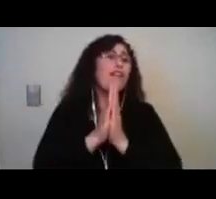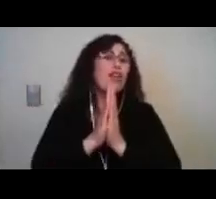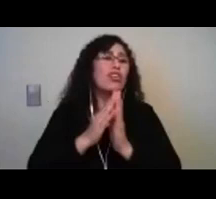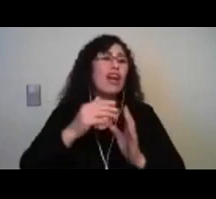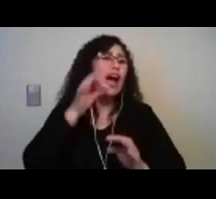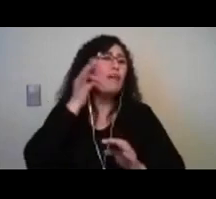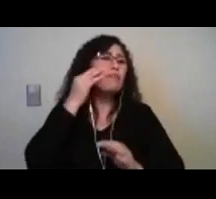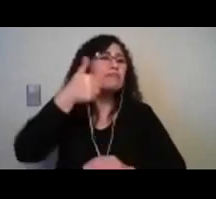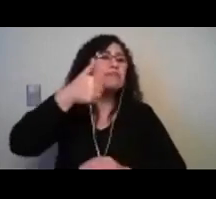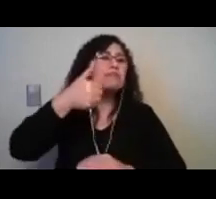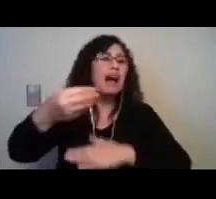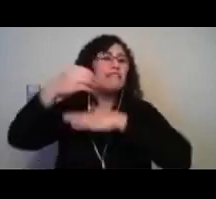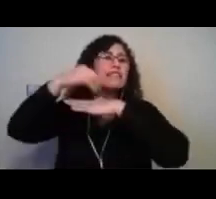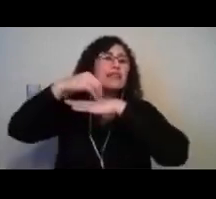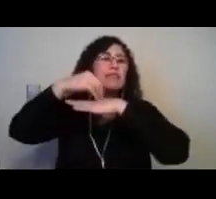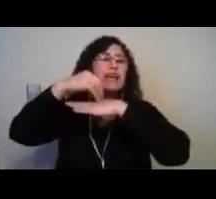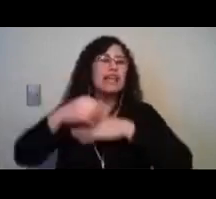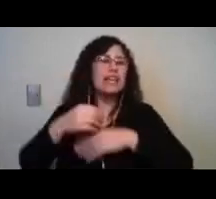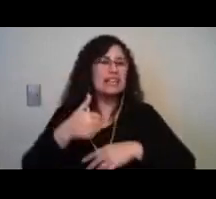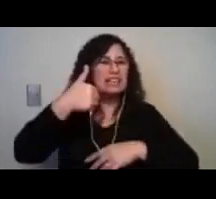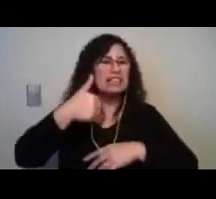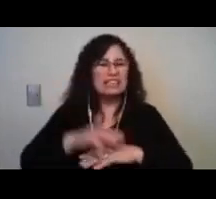tarde. Perfecto. Entendido, profe.